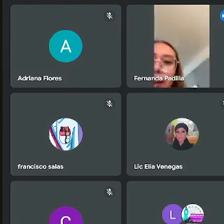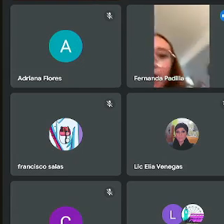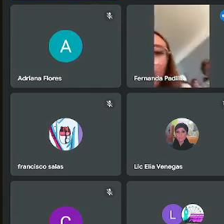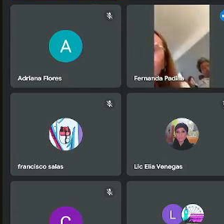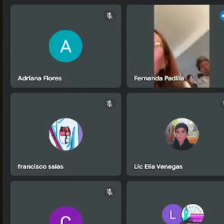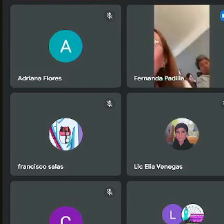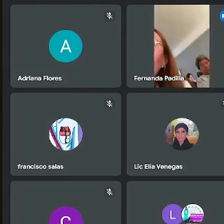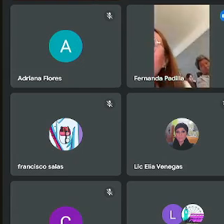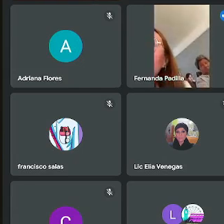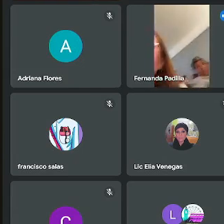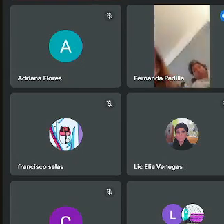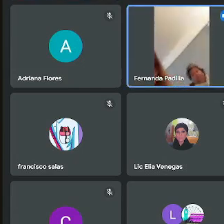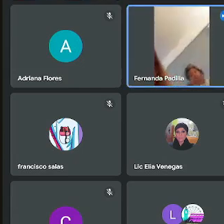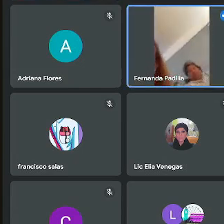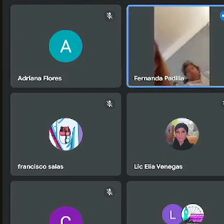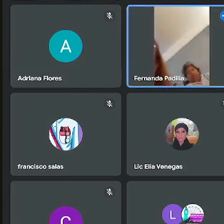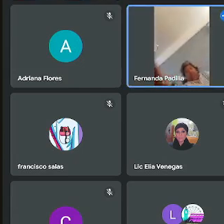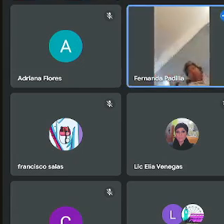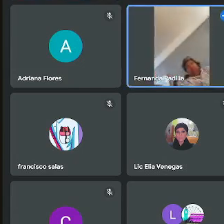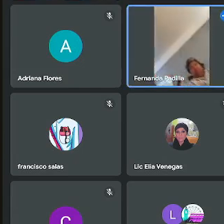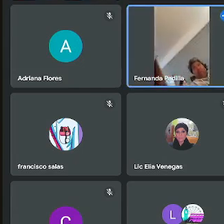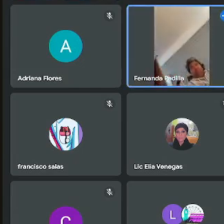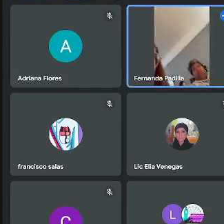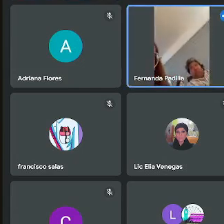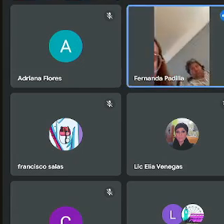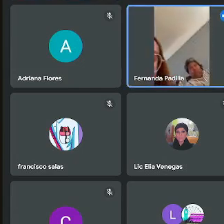moldear la copa. Buenos días.